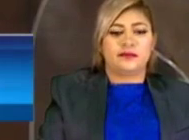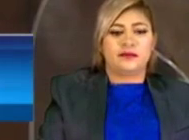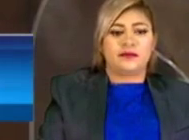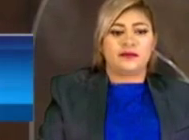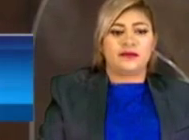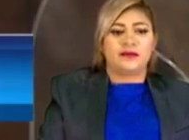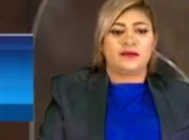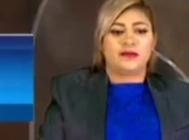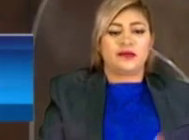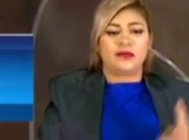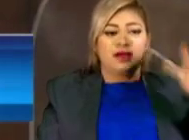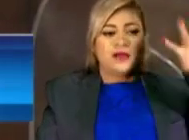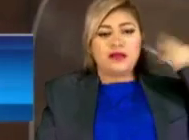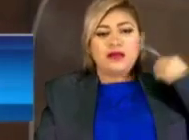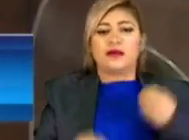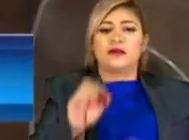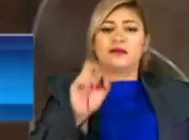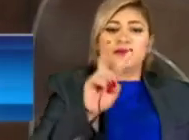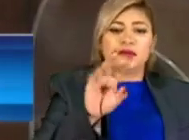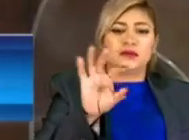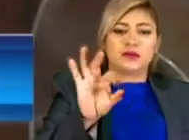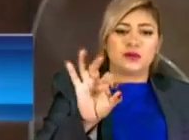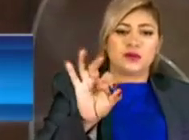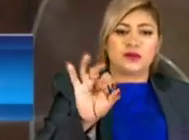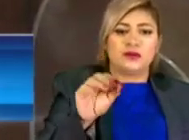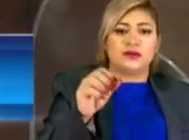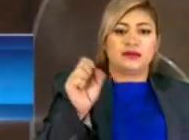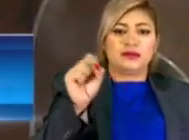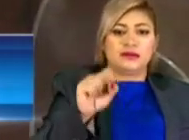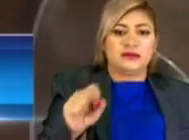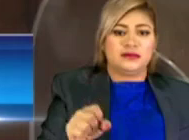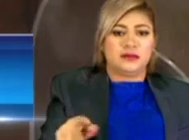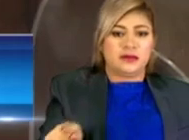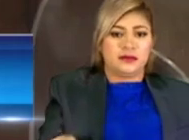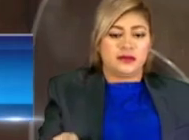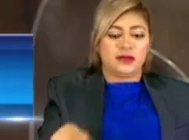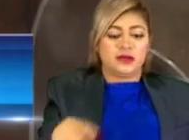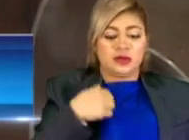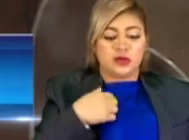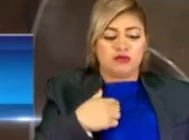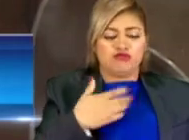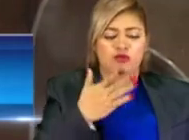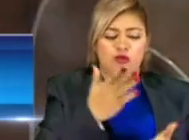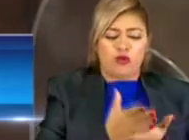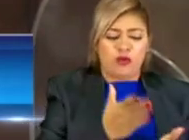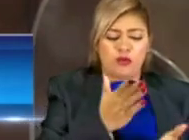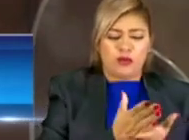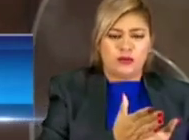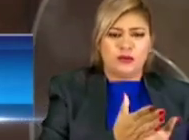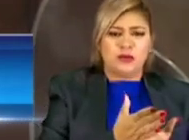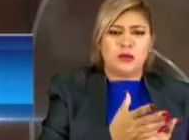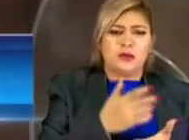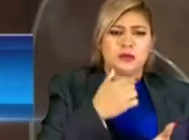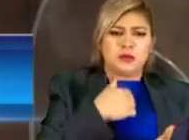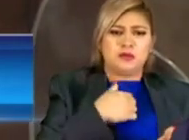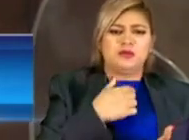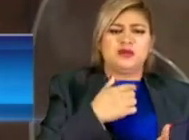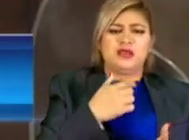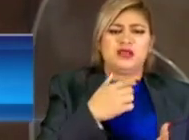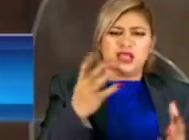el pasado 29 de septiembre cumplí mi compromiso de campaña de eliminar la AUPSA,